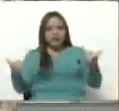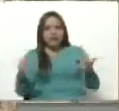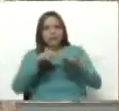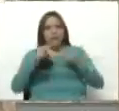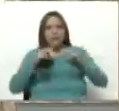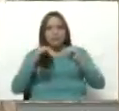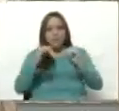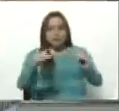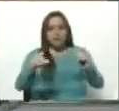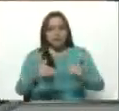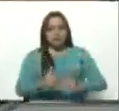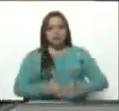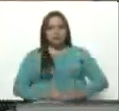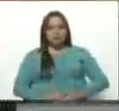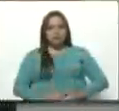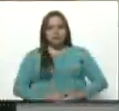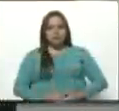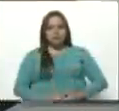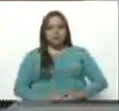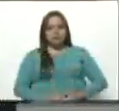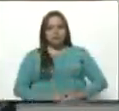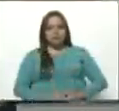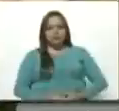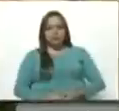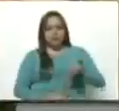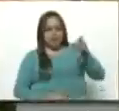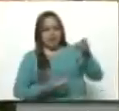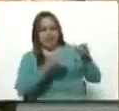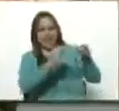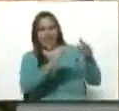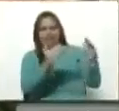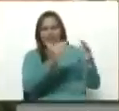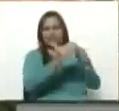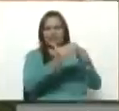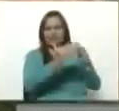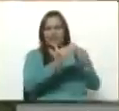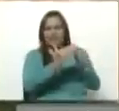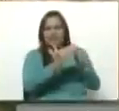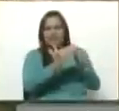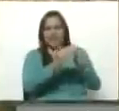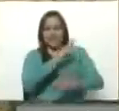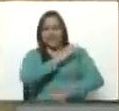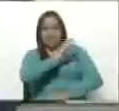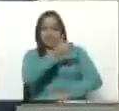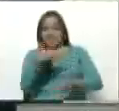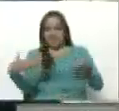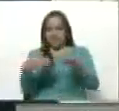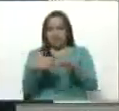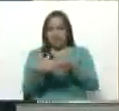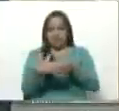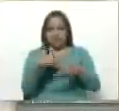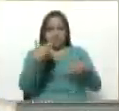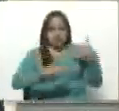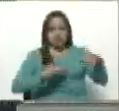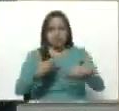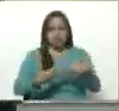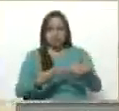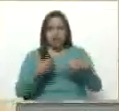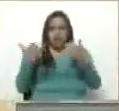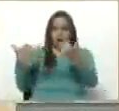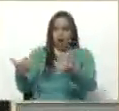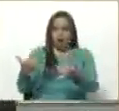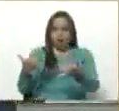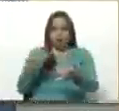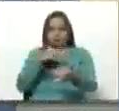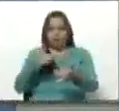paz. Allá estaba la casa del jefe de la banda. En estos momentos nos